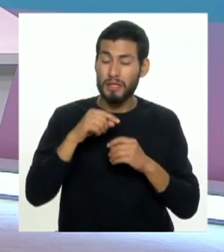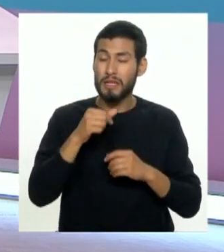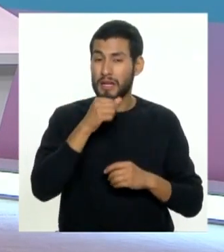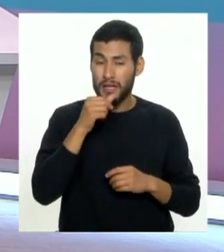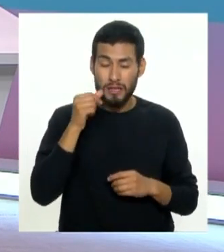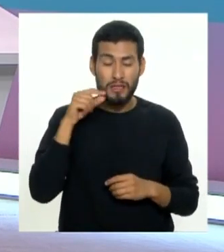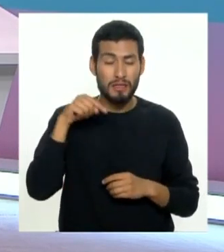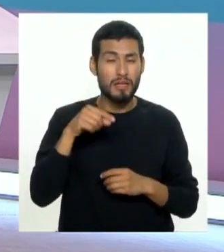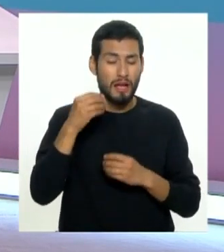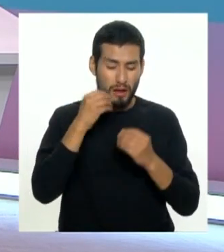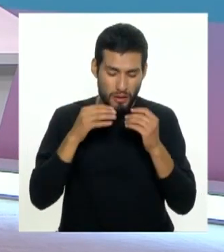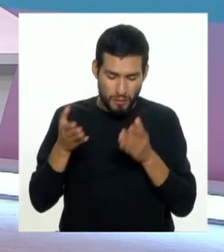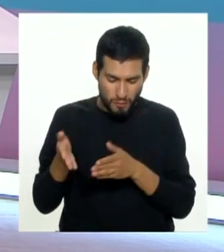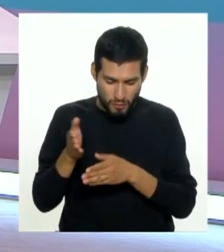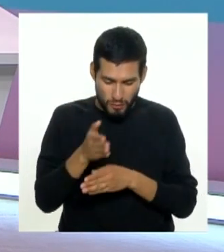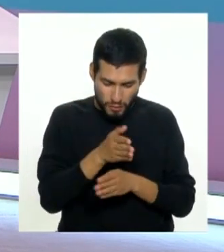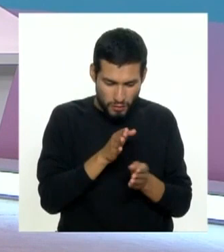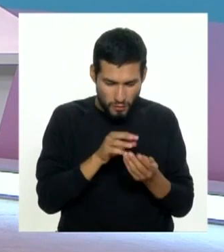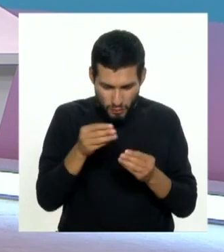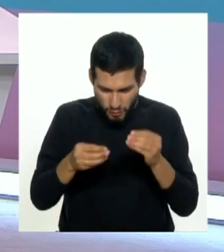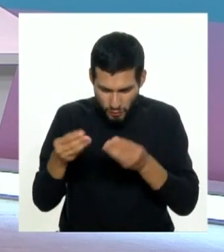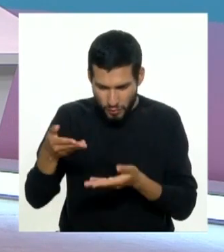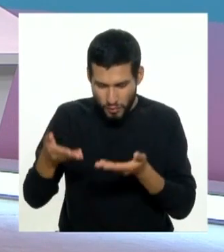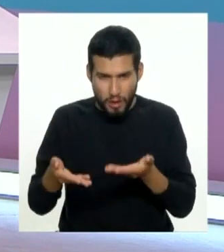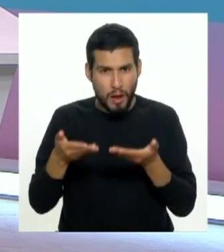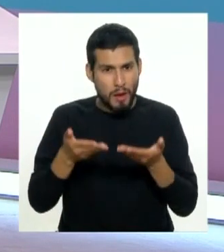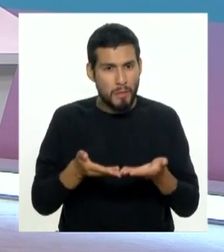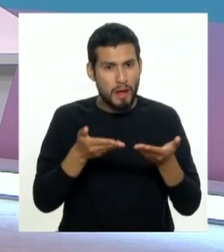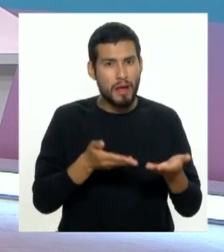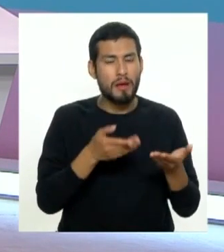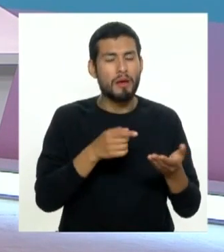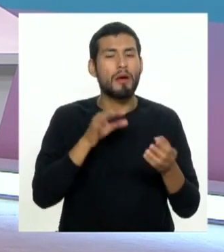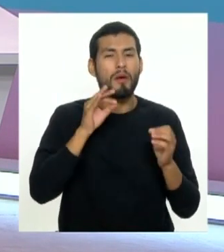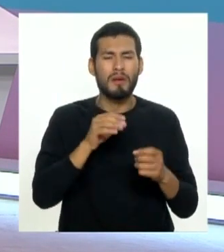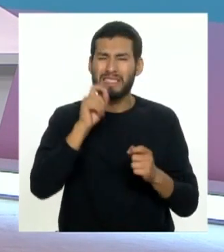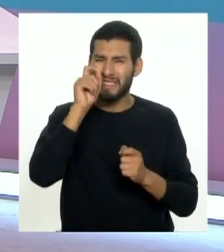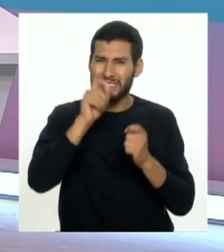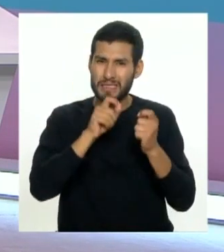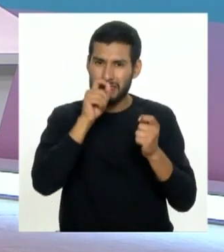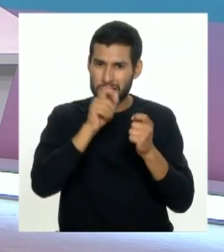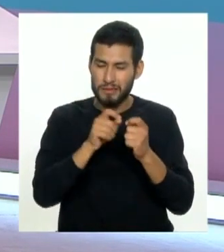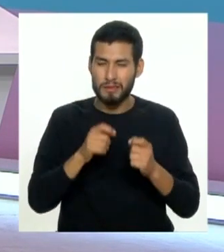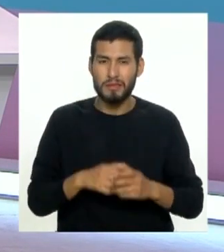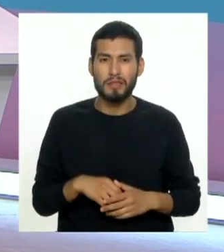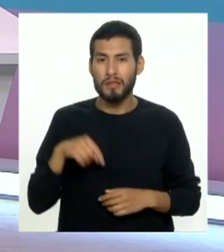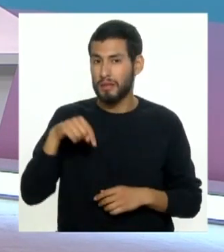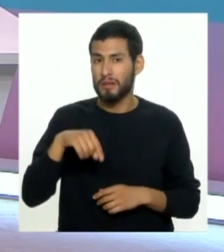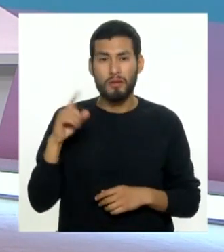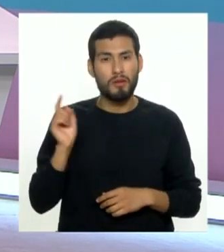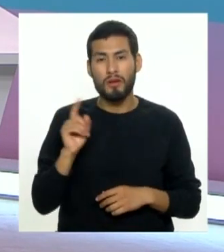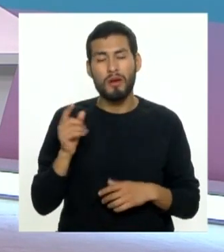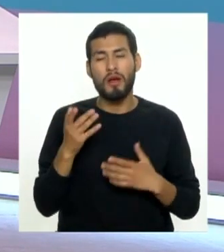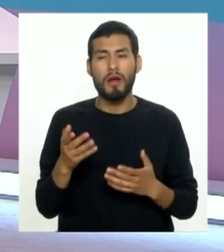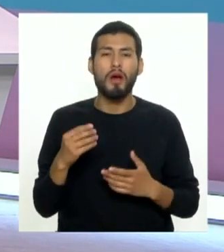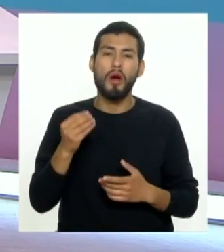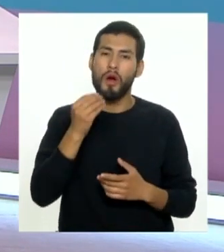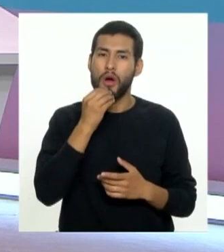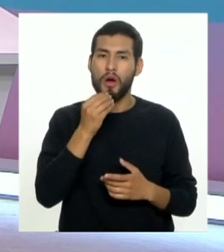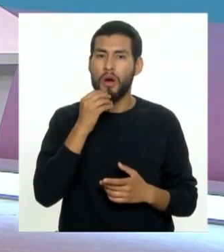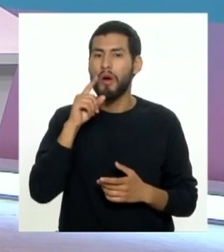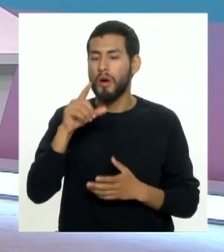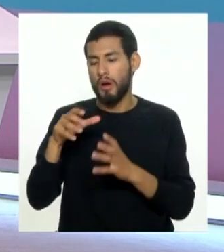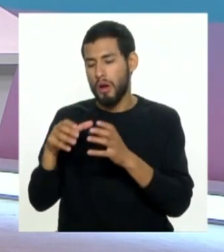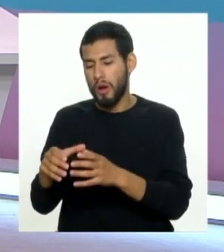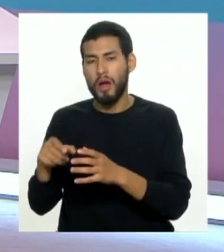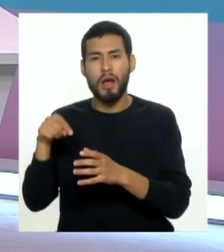en la epilepsia, se utiliza balanza porque los pesos tienen que ser muy precisos. Acá no podemos decir, come un